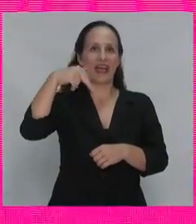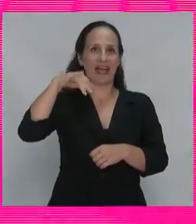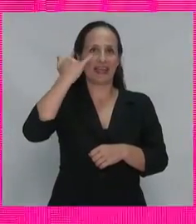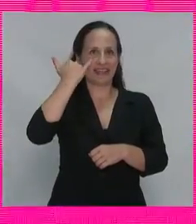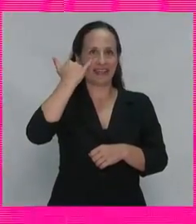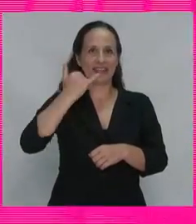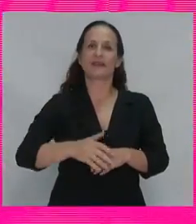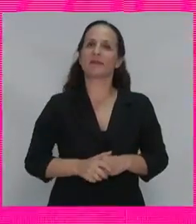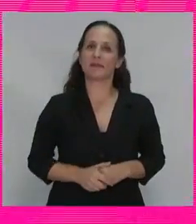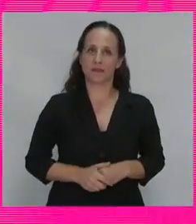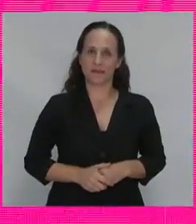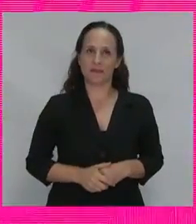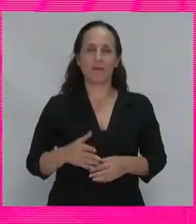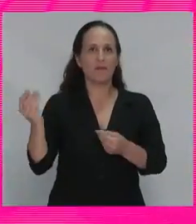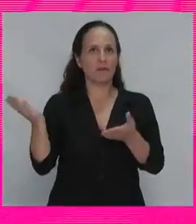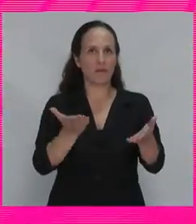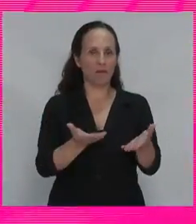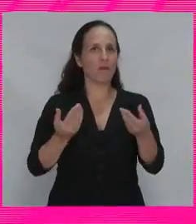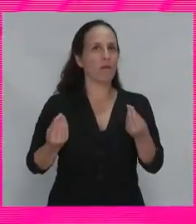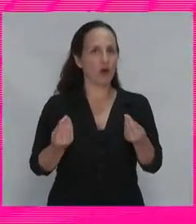compartir con ustedes